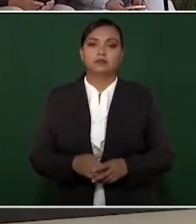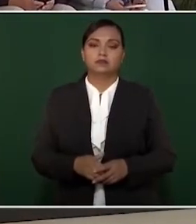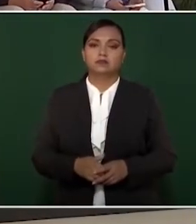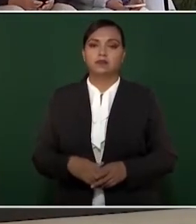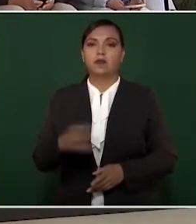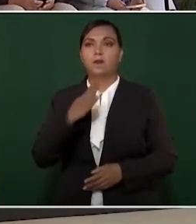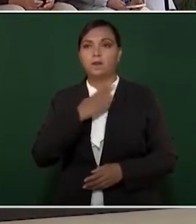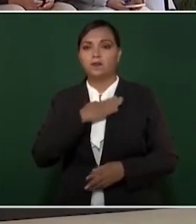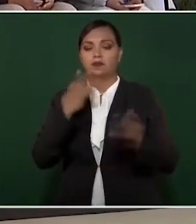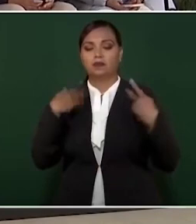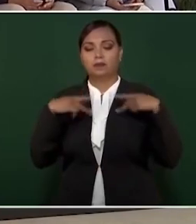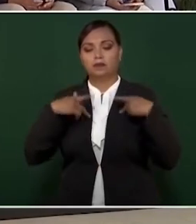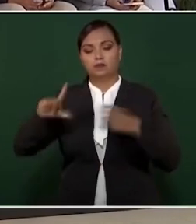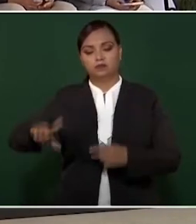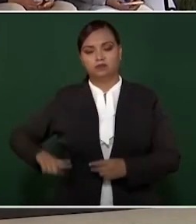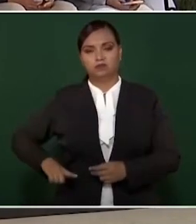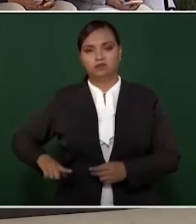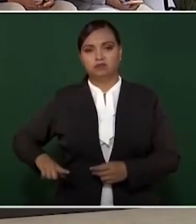buenos gobernantes